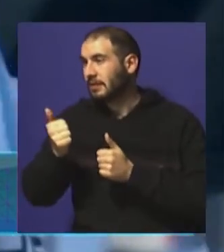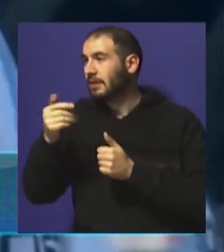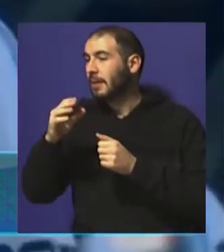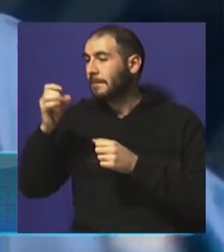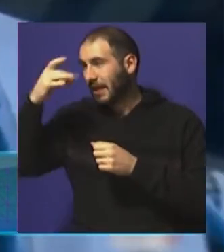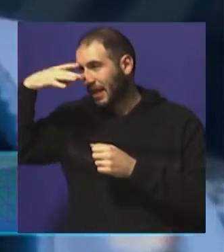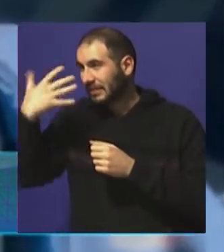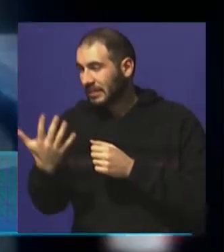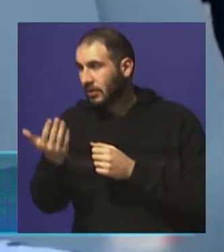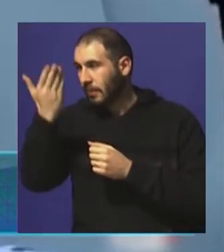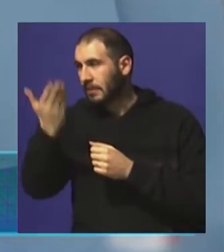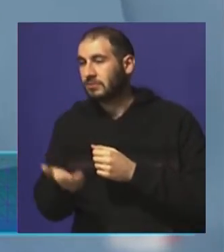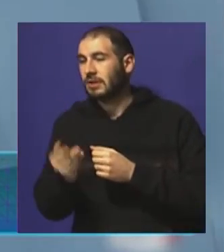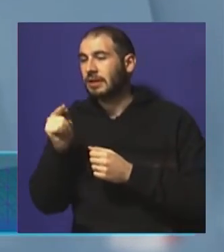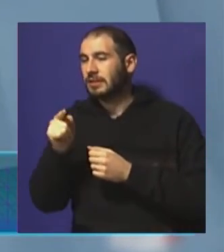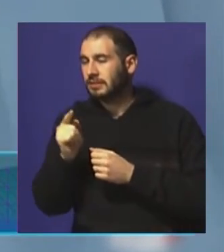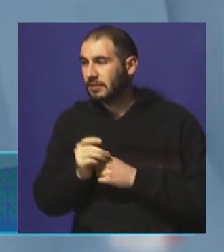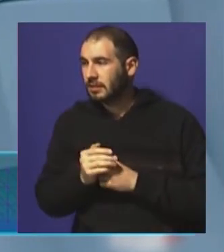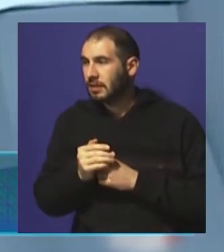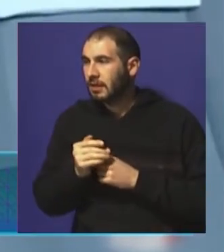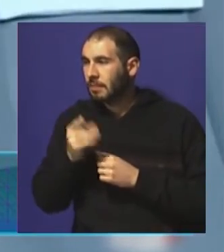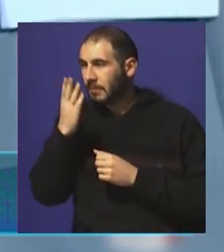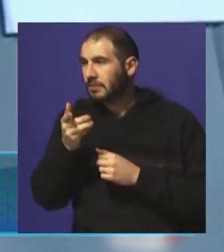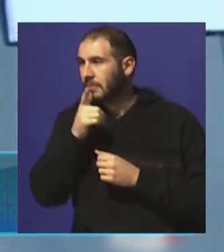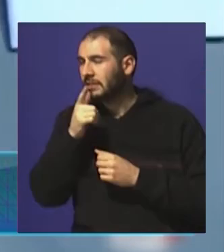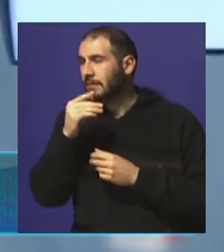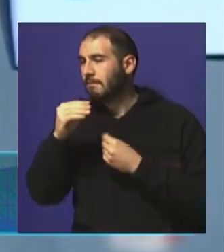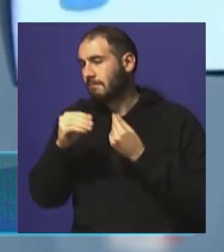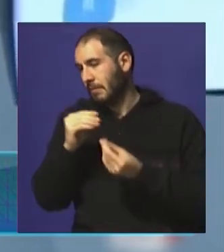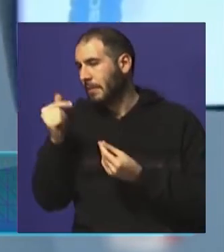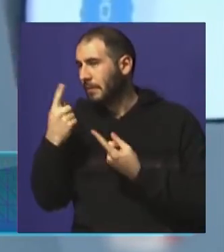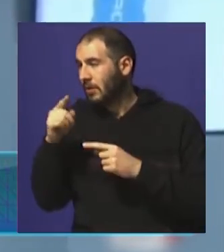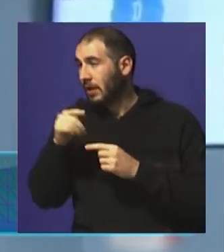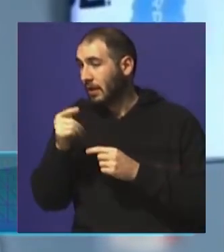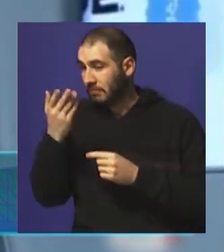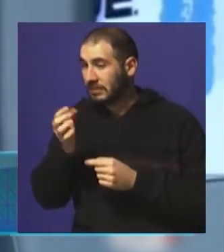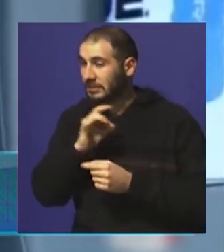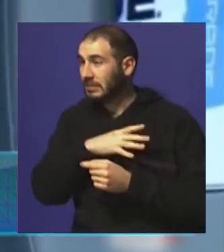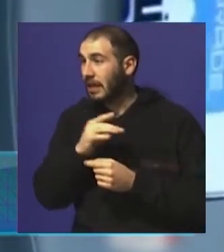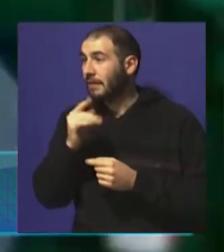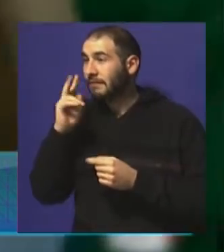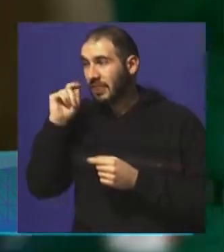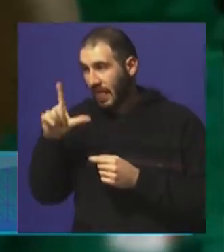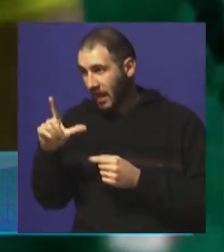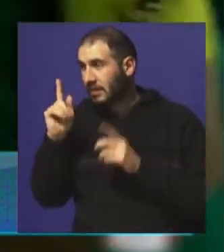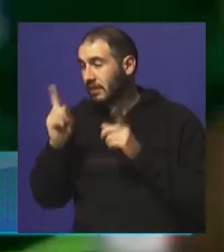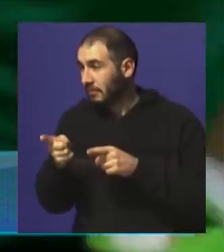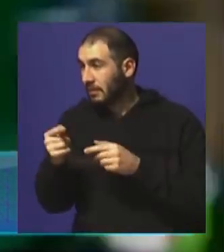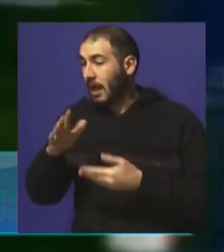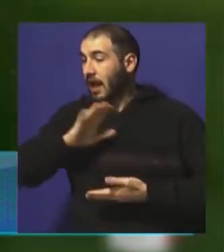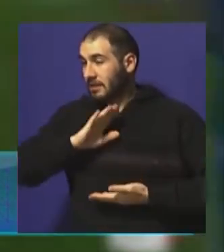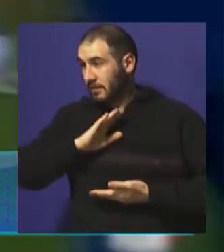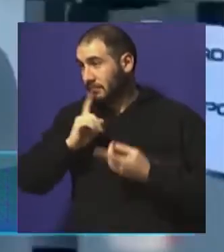penales siempre es el jugador más considerado infalible. Pero le había pasado al chileno, Arturo Vidal, previamente, donde ataja a